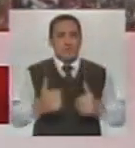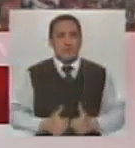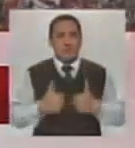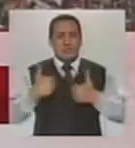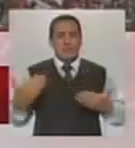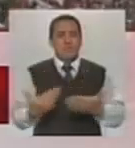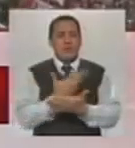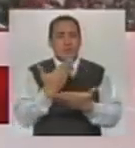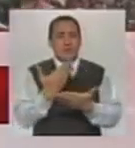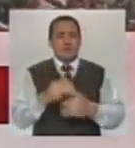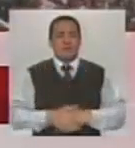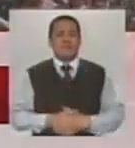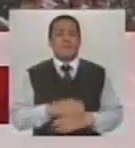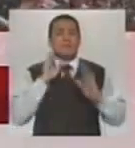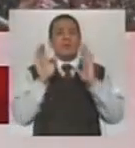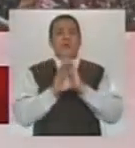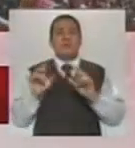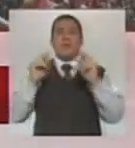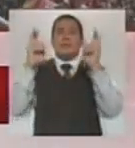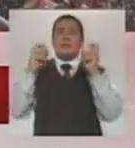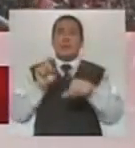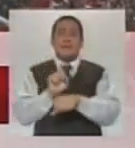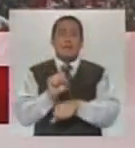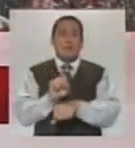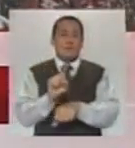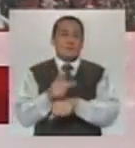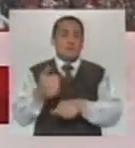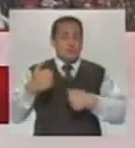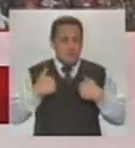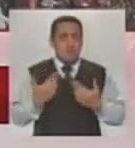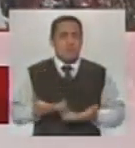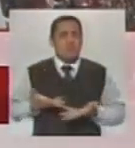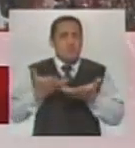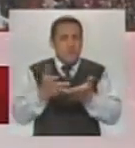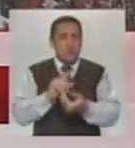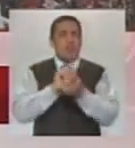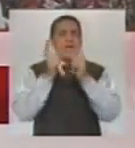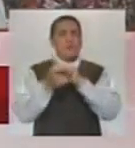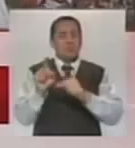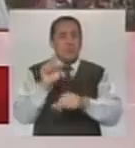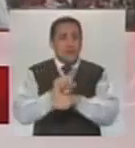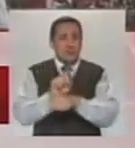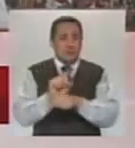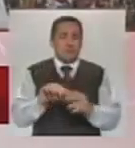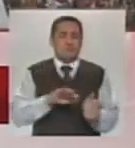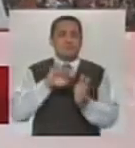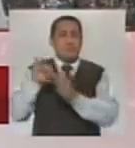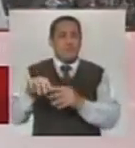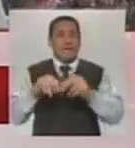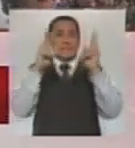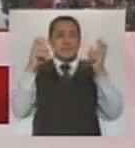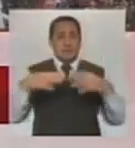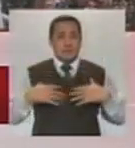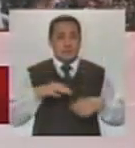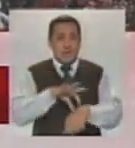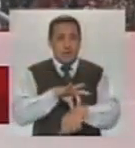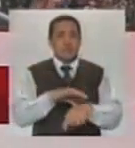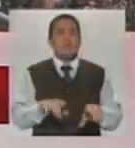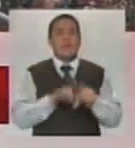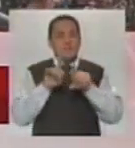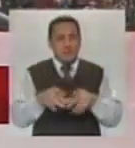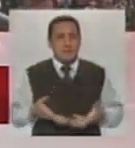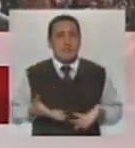el tema de la educación, hemos planteado una reforma educativa. En el tema de la salud, hemos